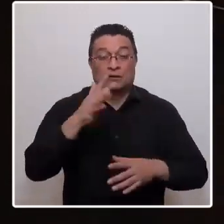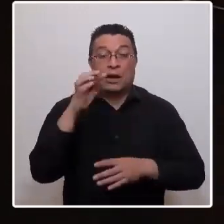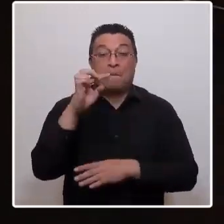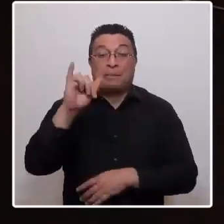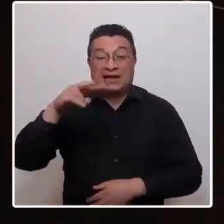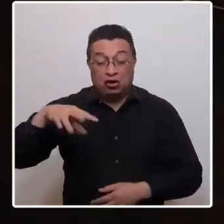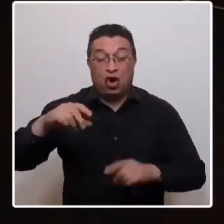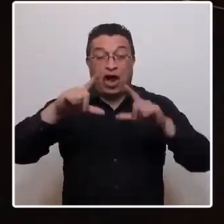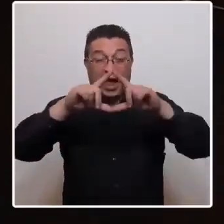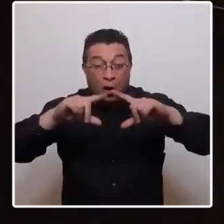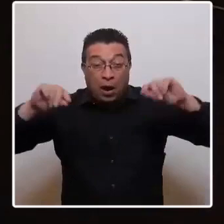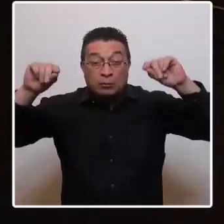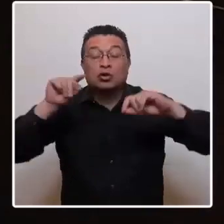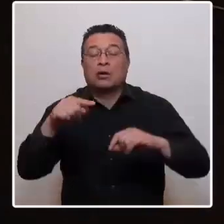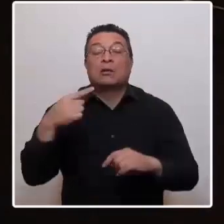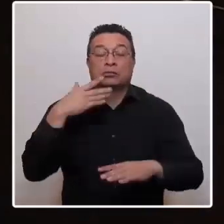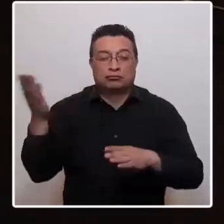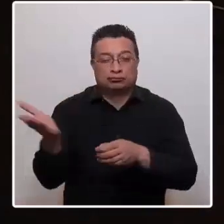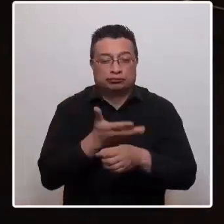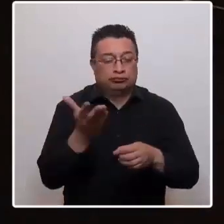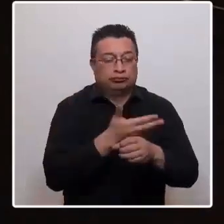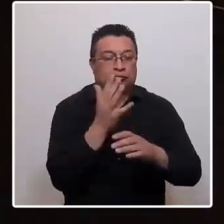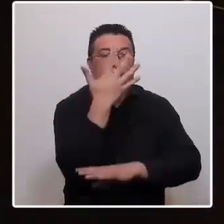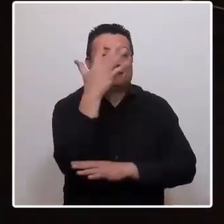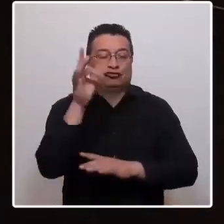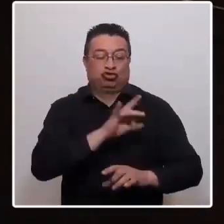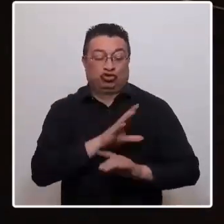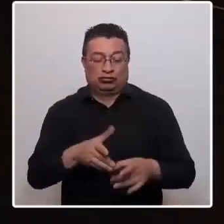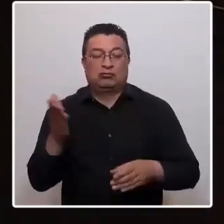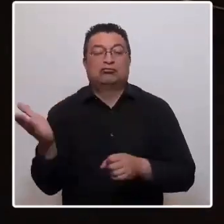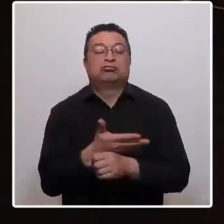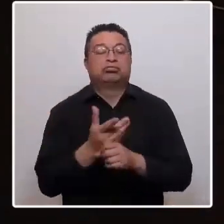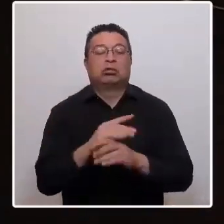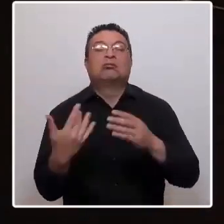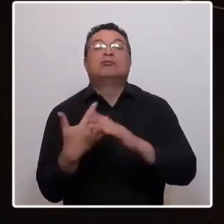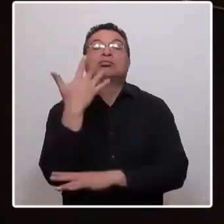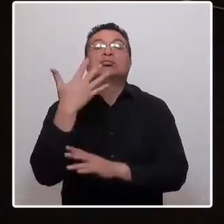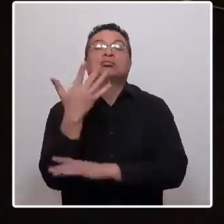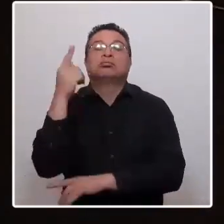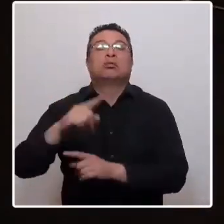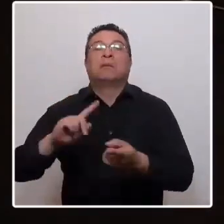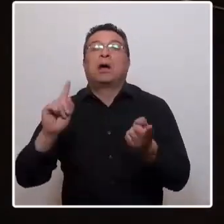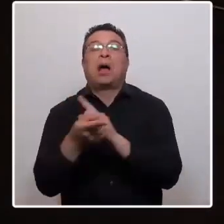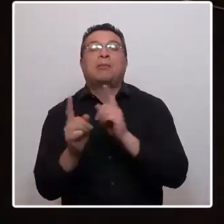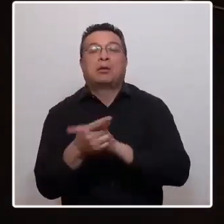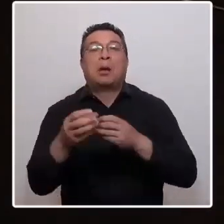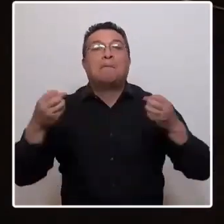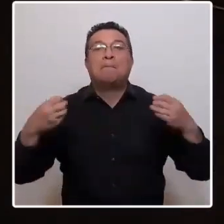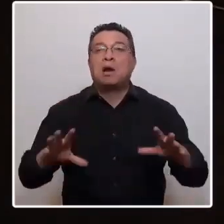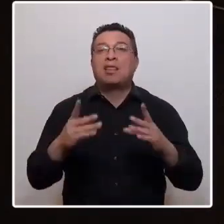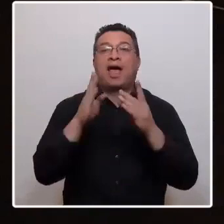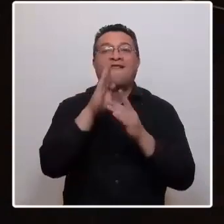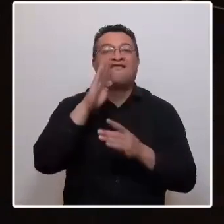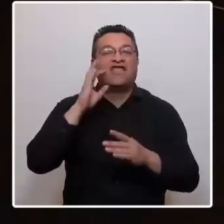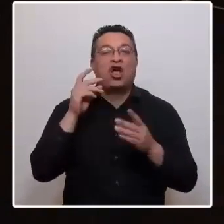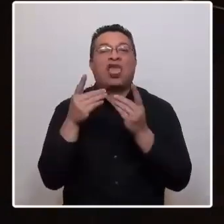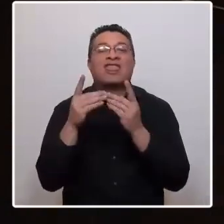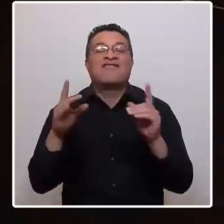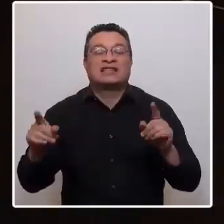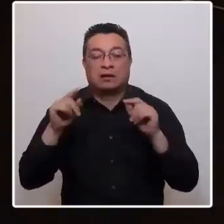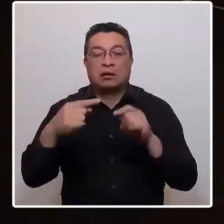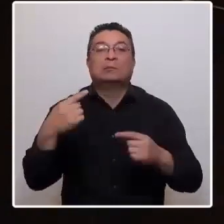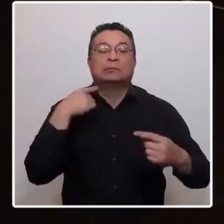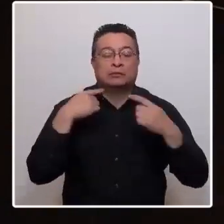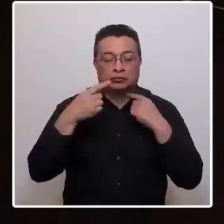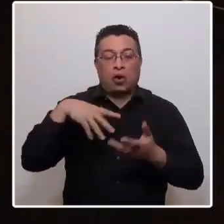eucalipto se establecieron mediante la tala de bosques nativos, siendo una causa directa de deforestación y pérdida de diversidad, afectando principalmente a los pueblos